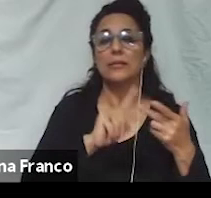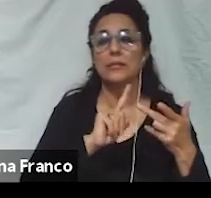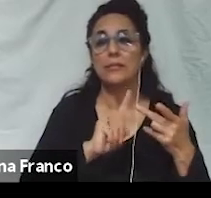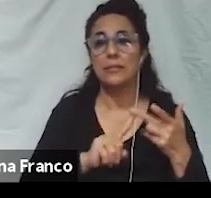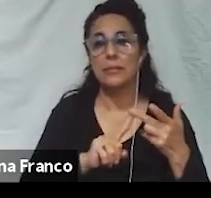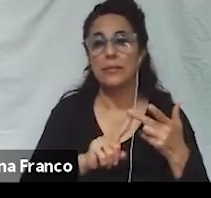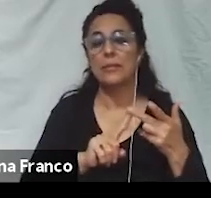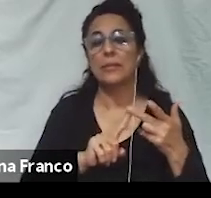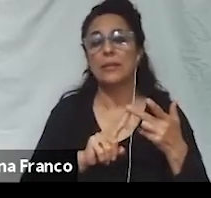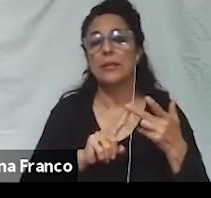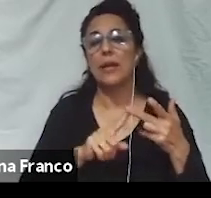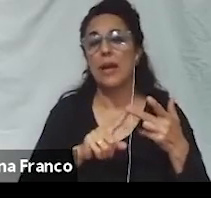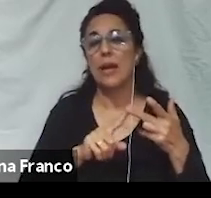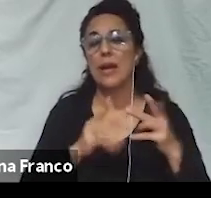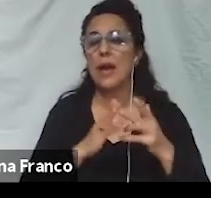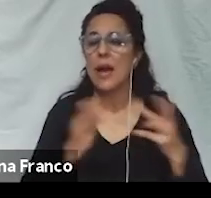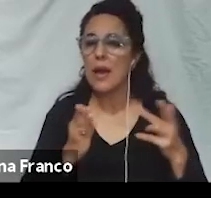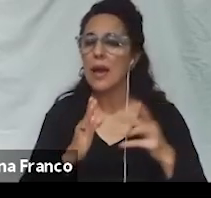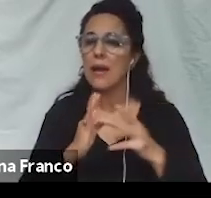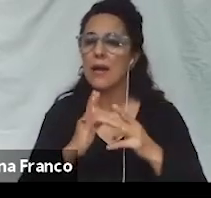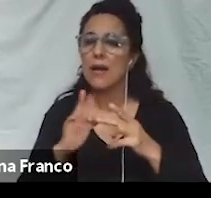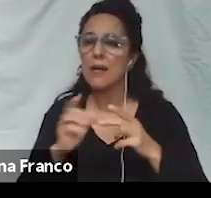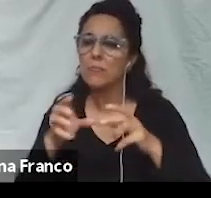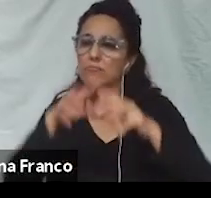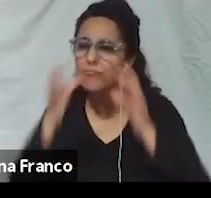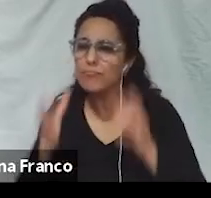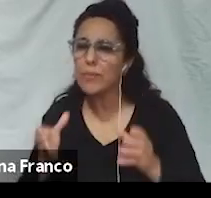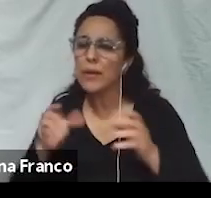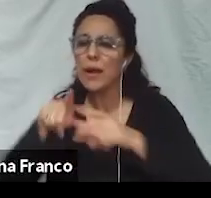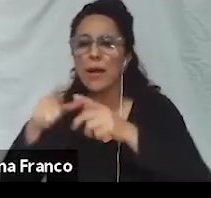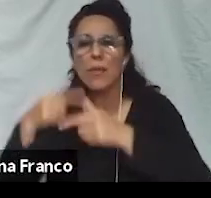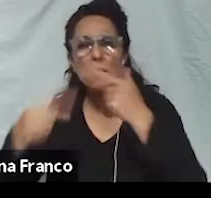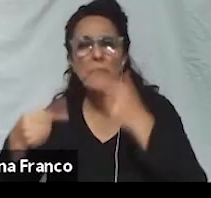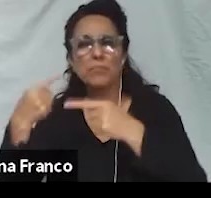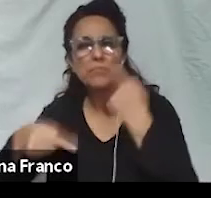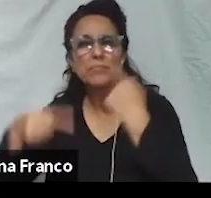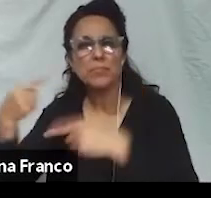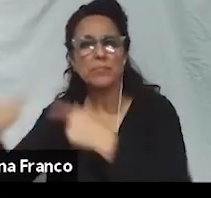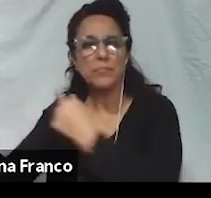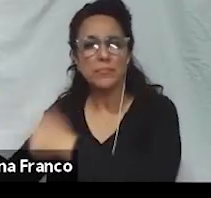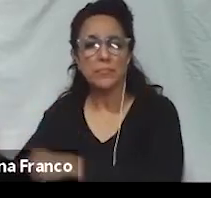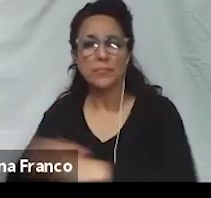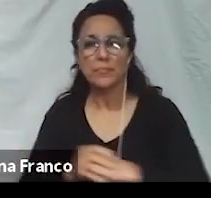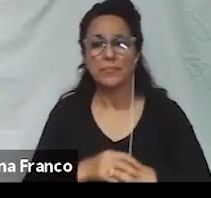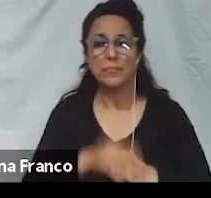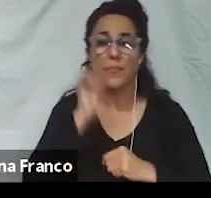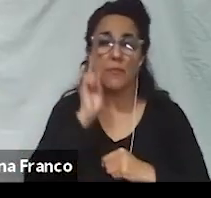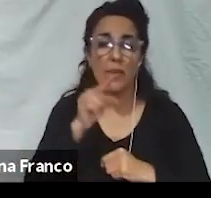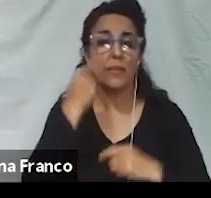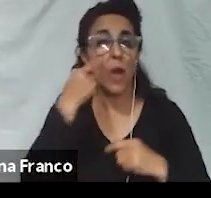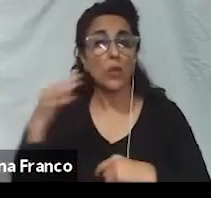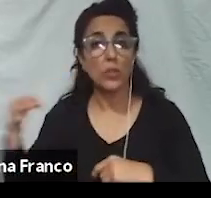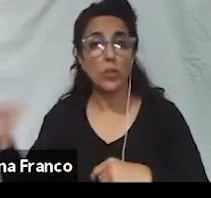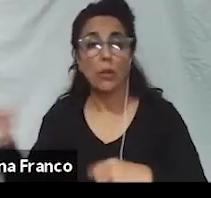un blog, tienen sitio web, tienen academia, tienen como que muy completo, entonces identificar todo esto, no dejar que se nos escape